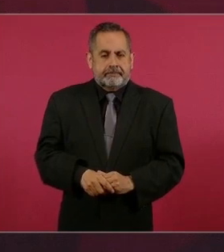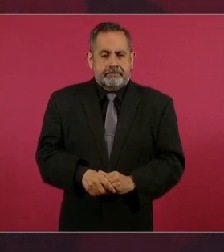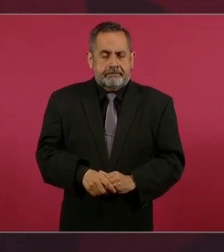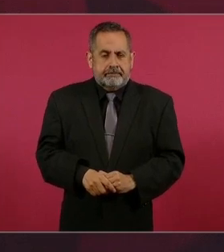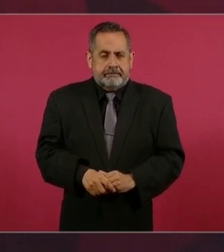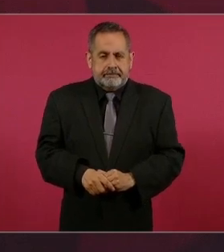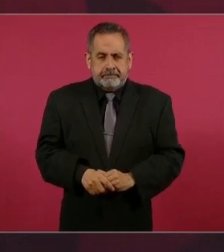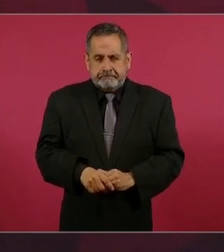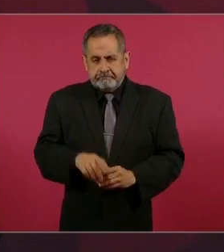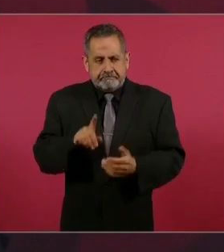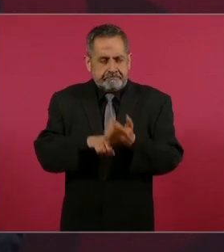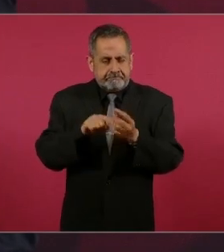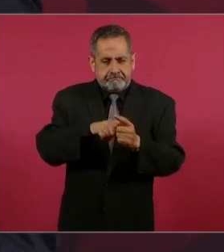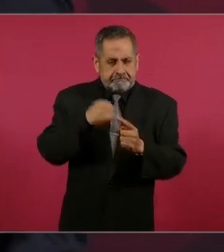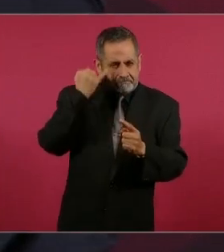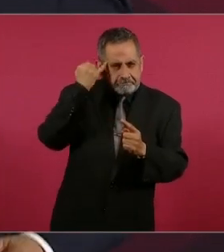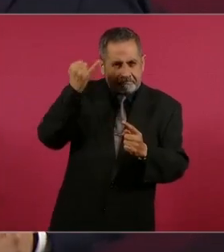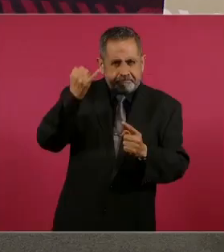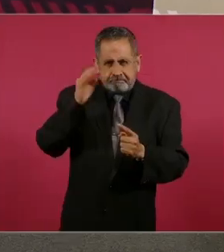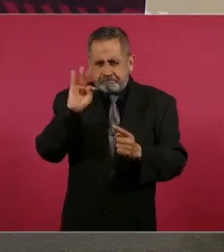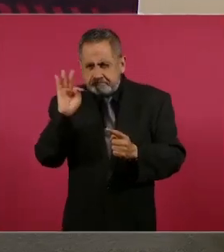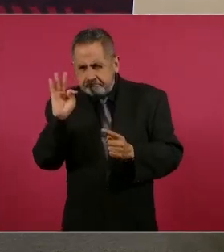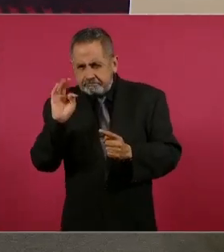también las hipótesis.